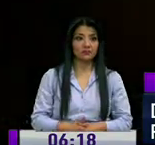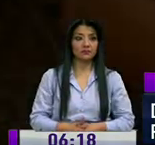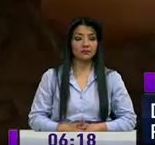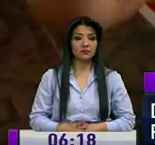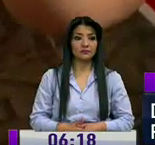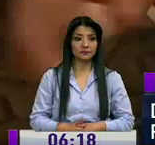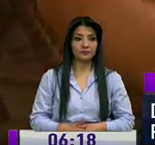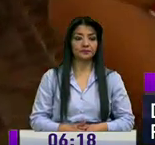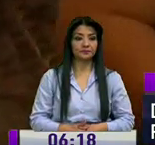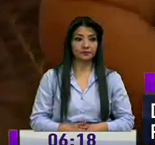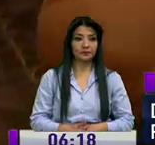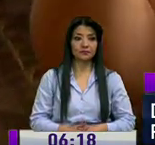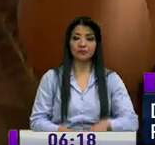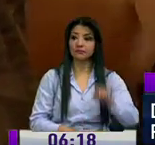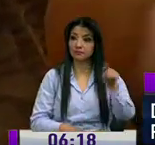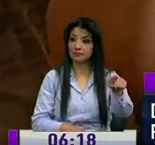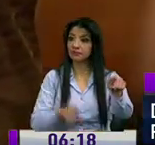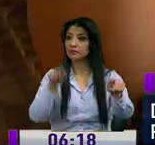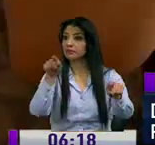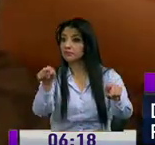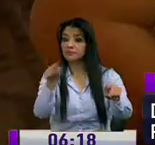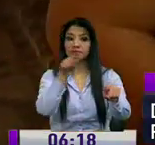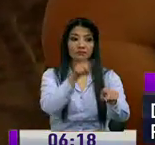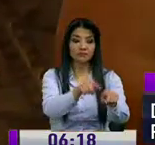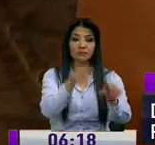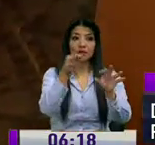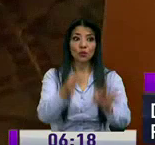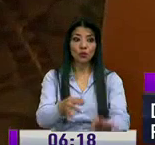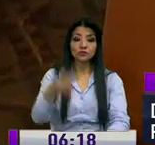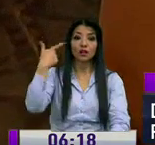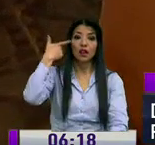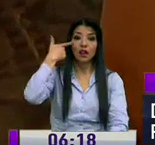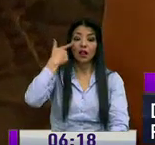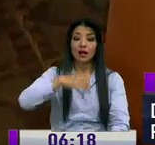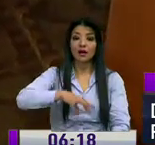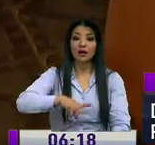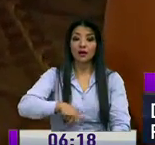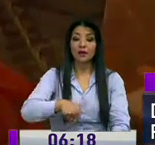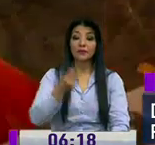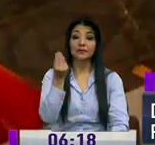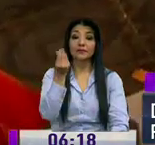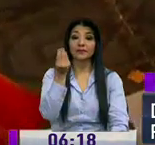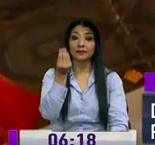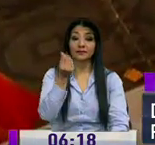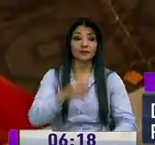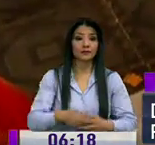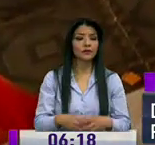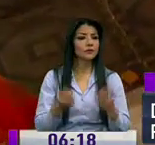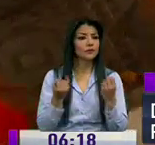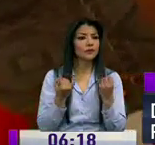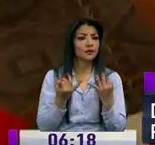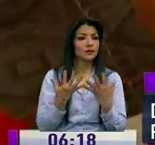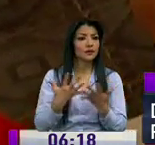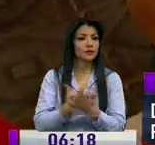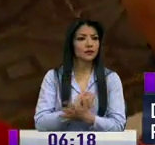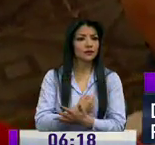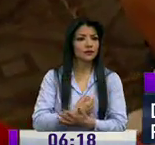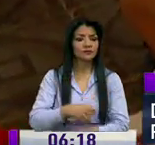Estaba aliento de ella, estaba ella, le pusieron el revólver, todo para que entregaran el dinero. ¿Cuánto se llevaron por ahí? Como